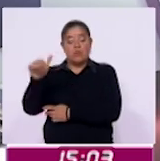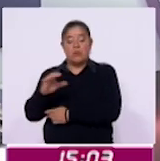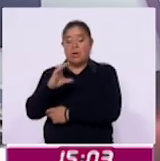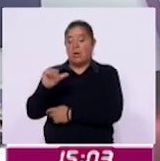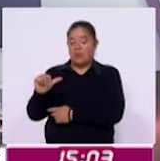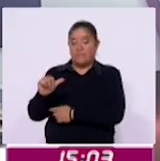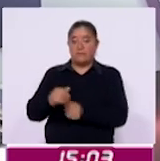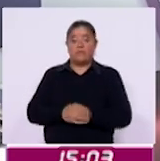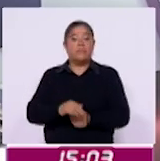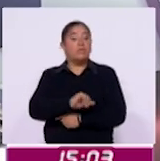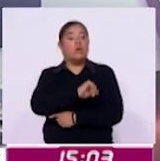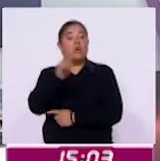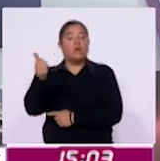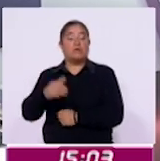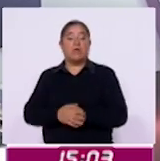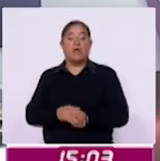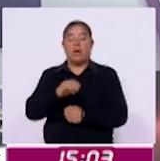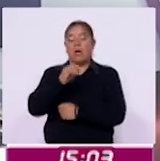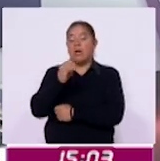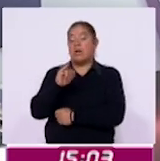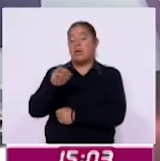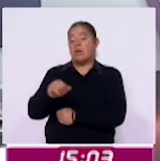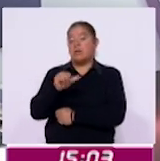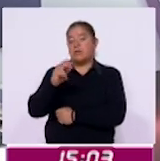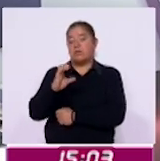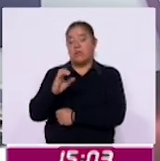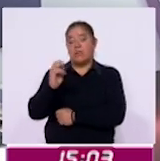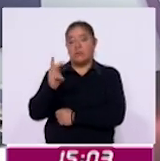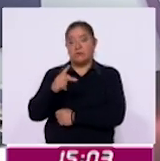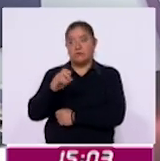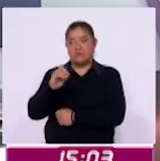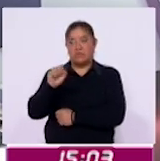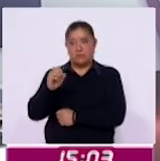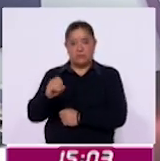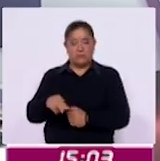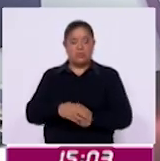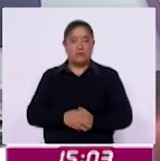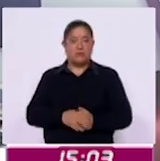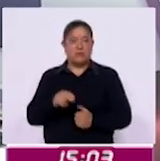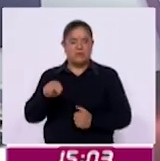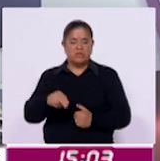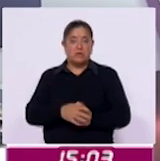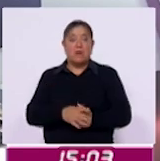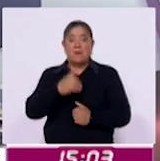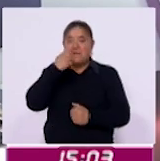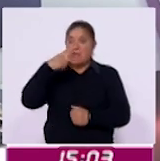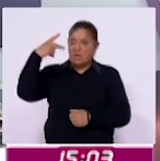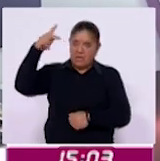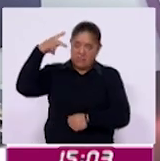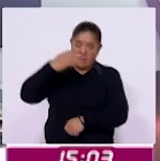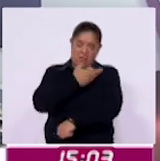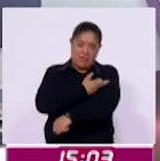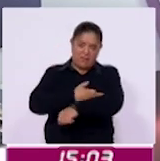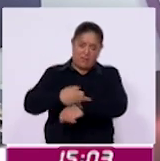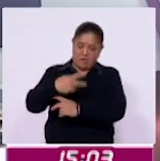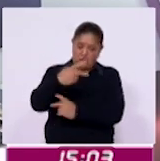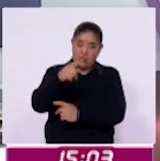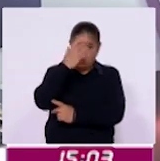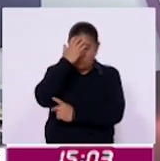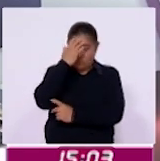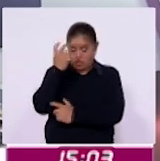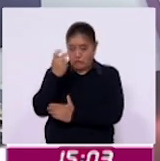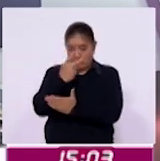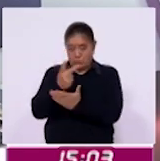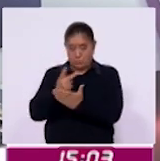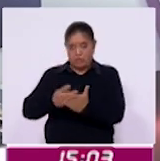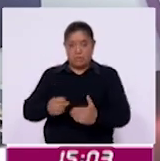California, otra casa en Jackson, para que también sus familiares allá conozcan este